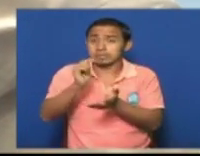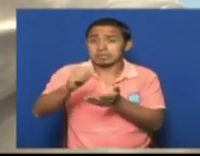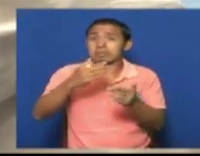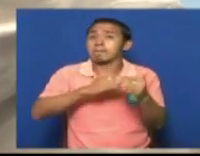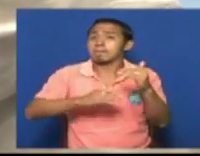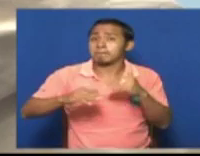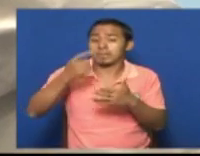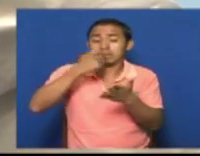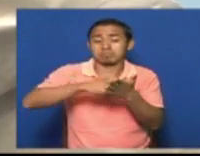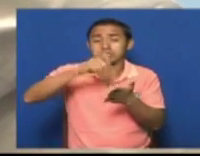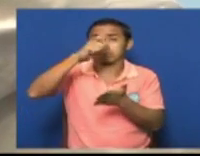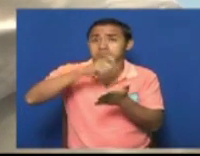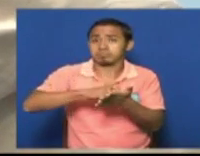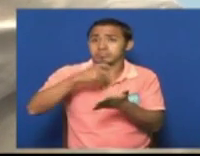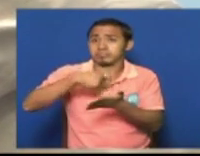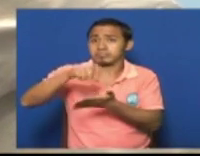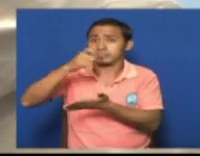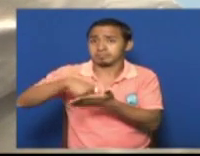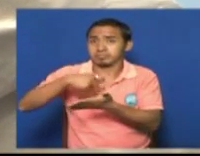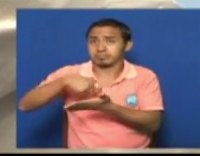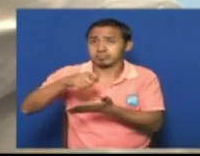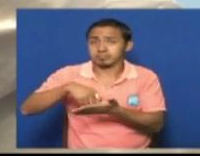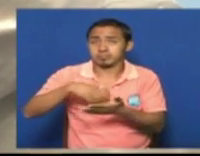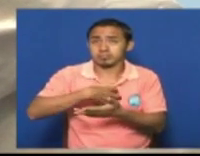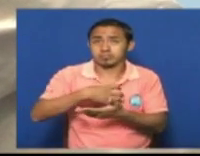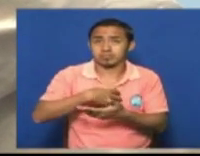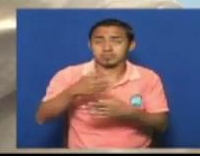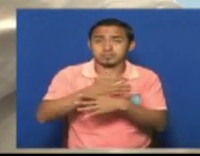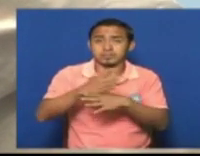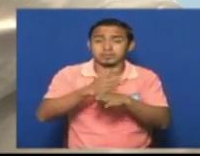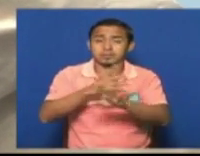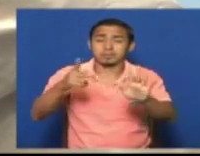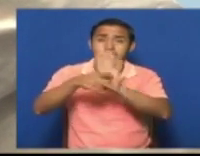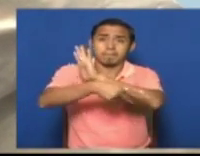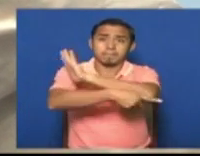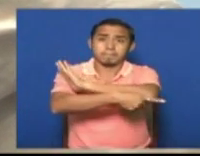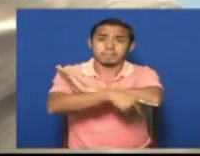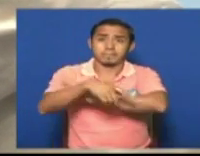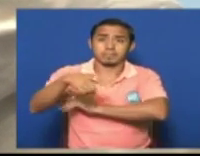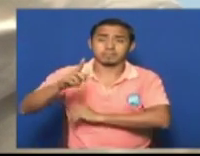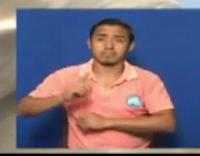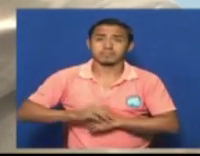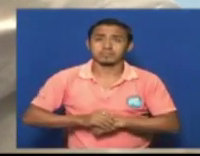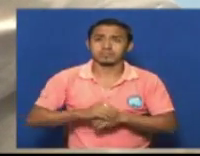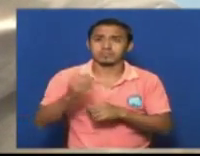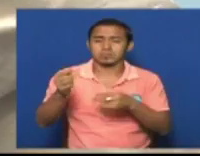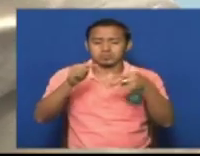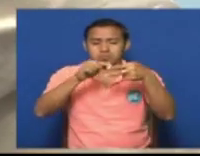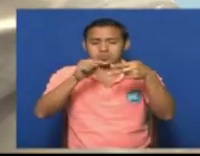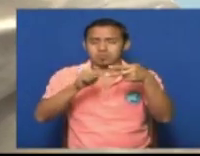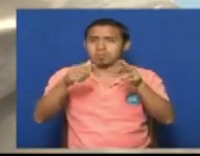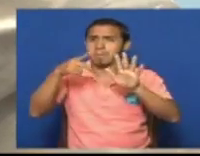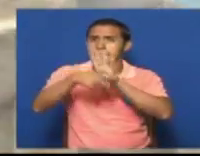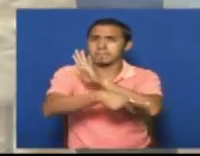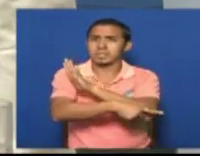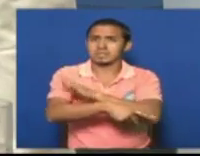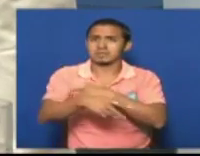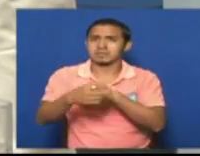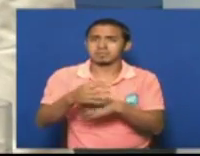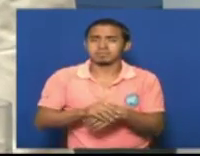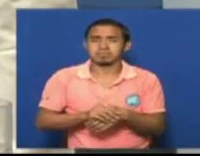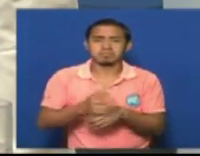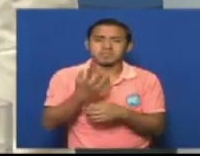ratificaciones internacionales tiene de parte de los estados miembros de naciones unidas solamente hay dos países que